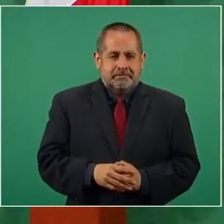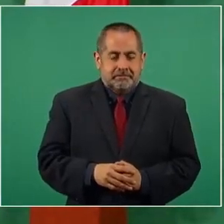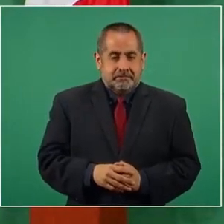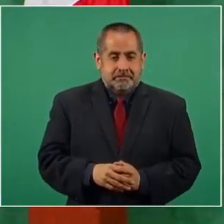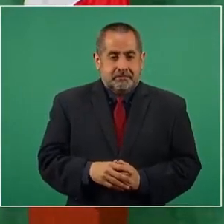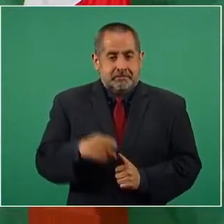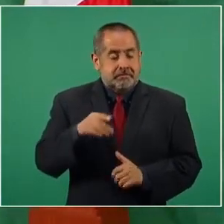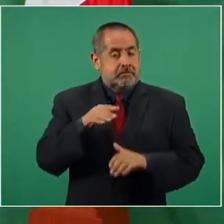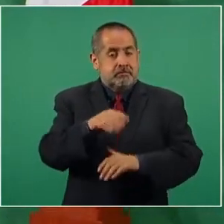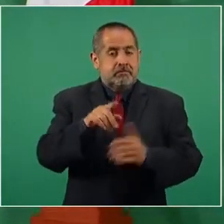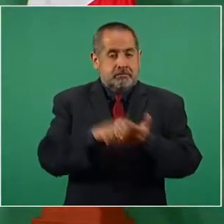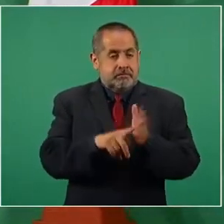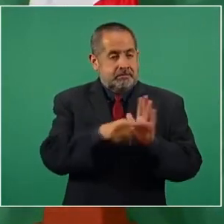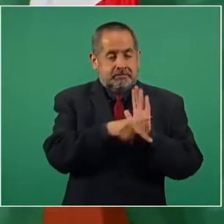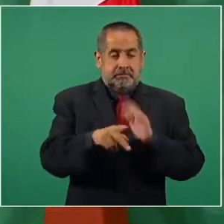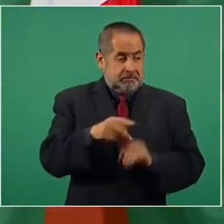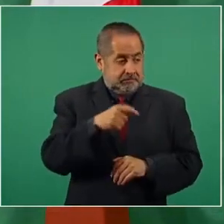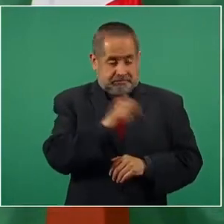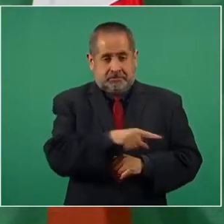el asunto con el Universal